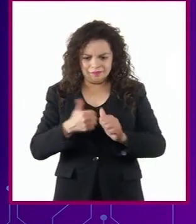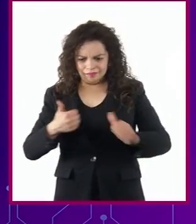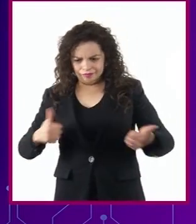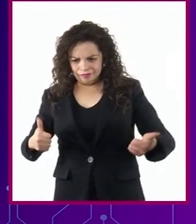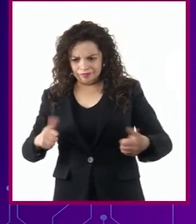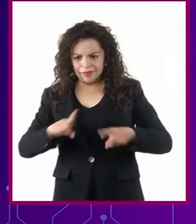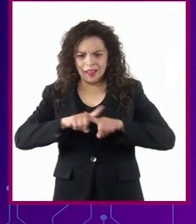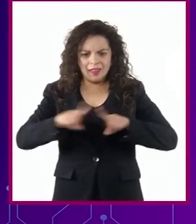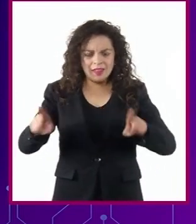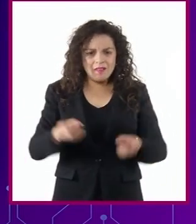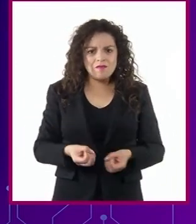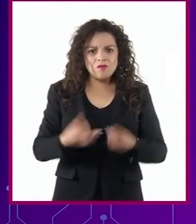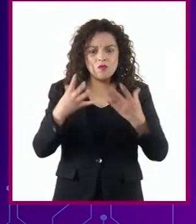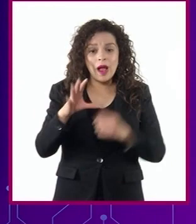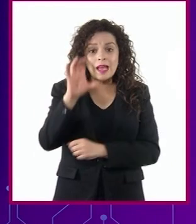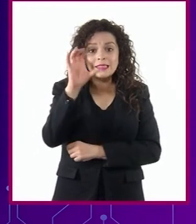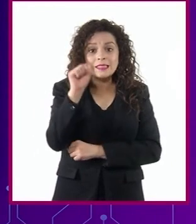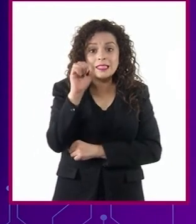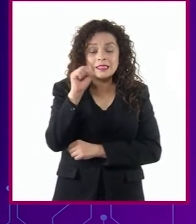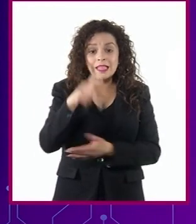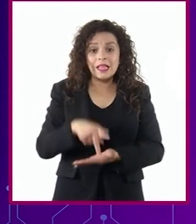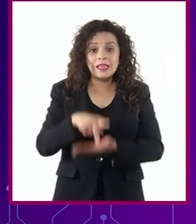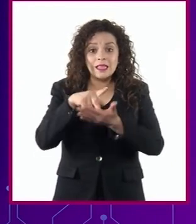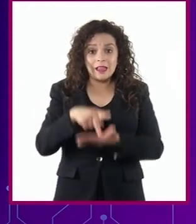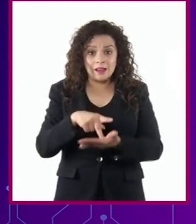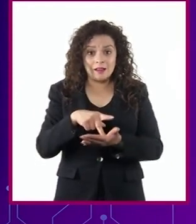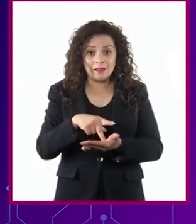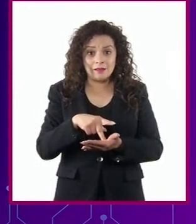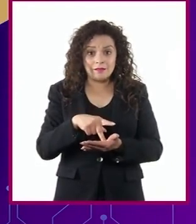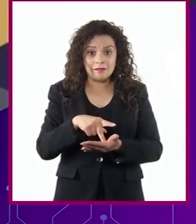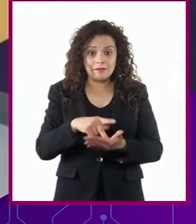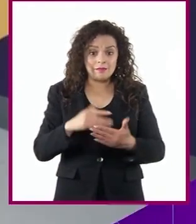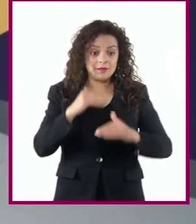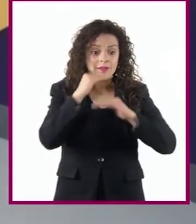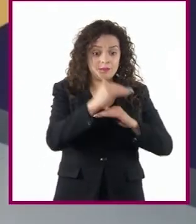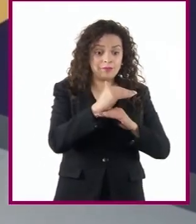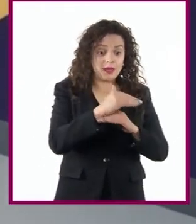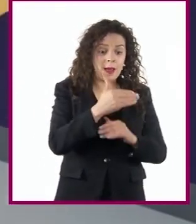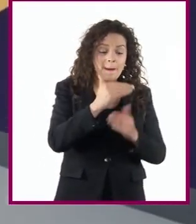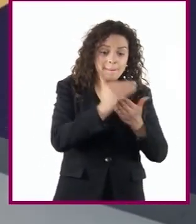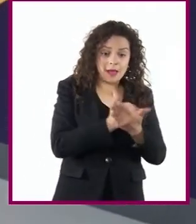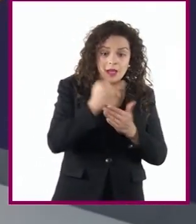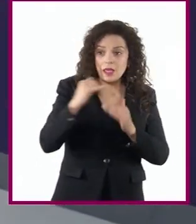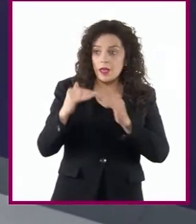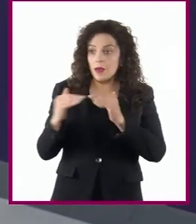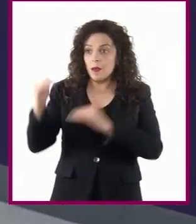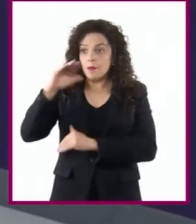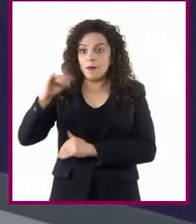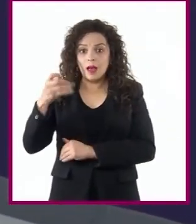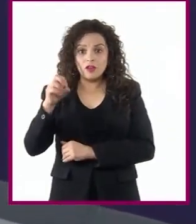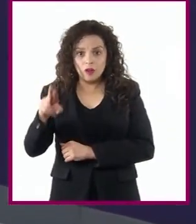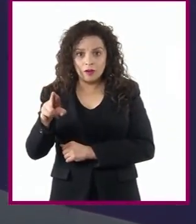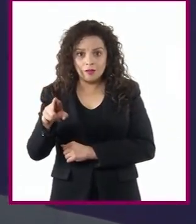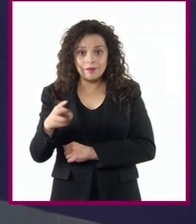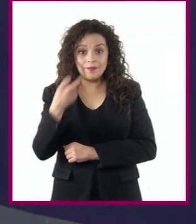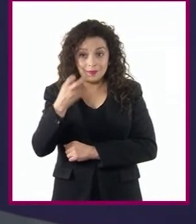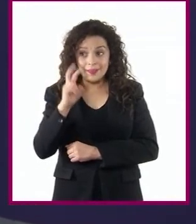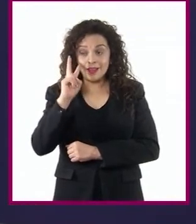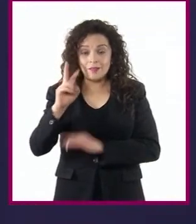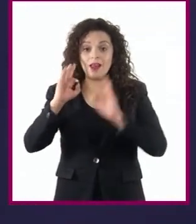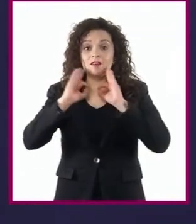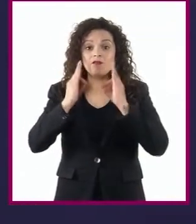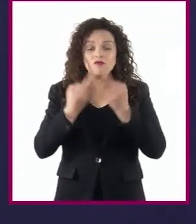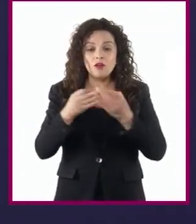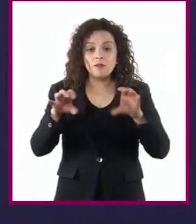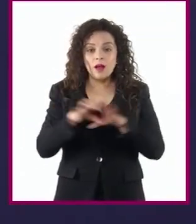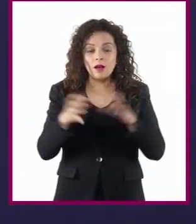de diferencia entre el límite mayor y el menor. Como vemos, la manera de obtener la información del histograma y del polígono